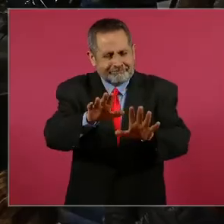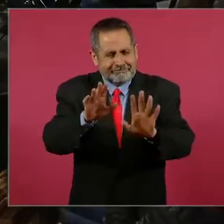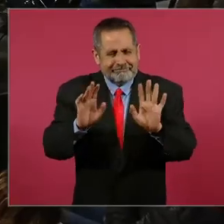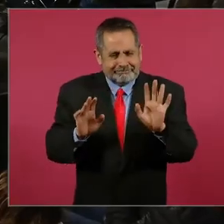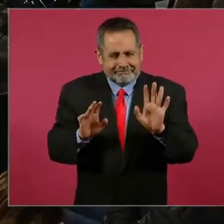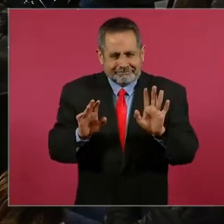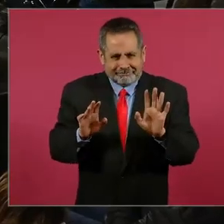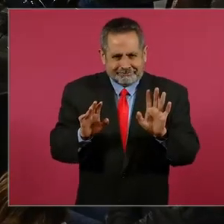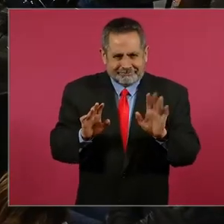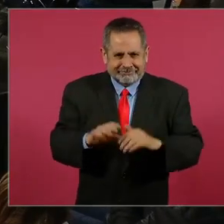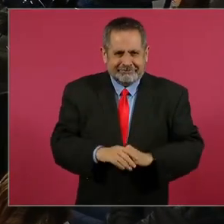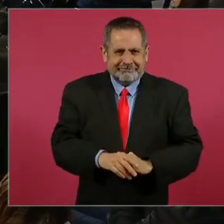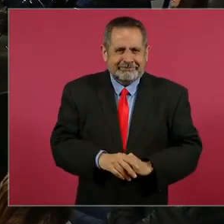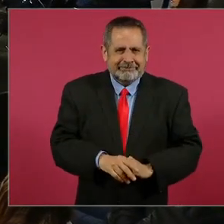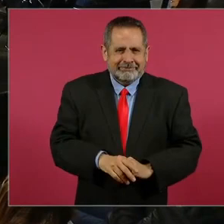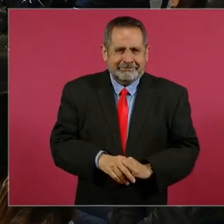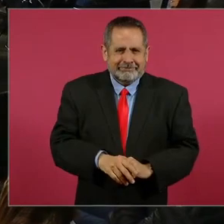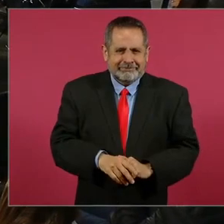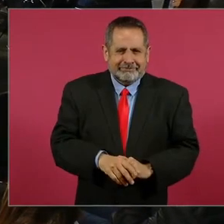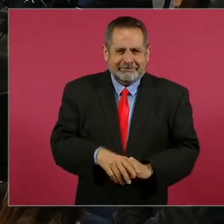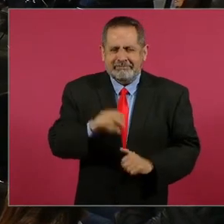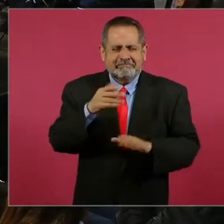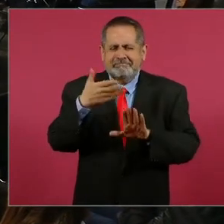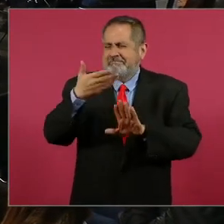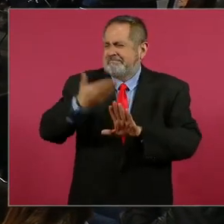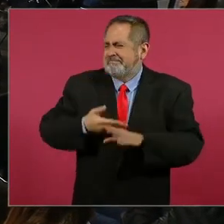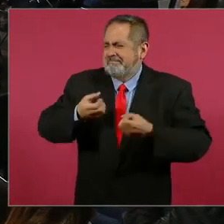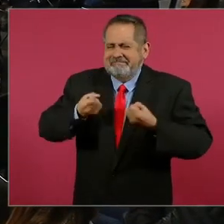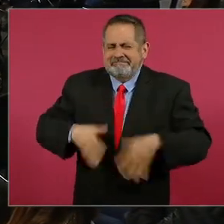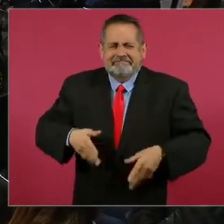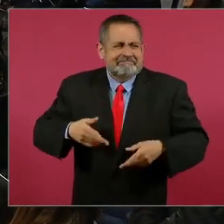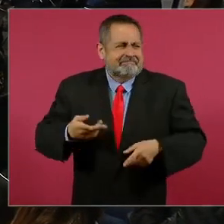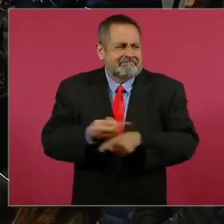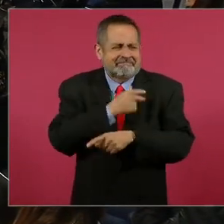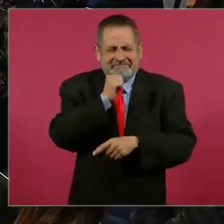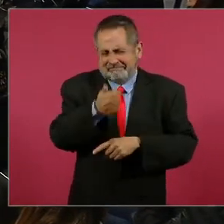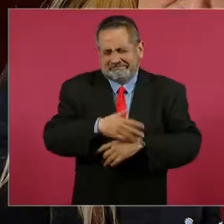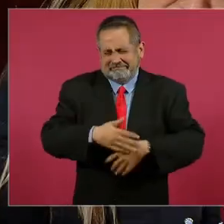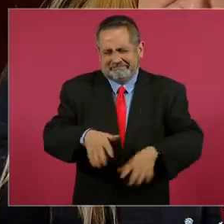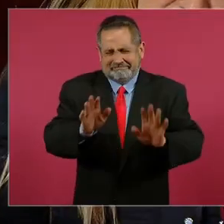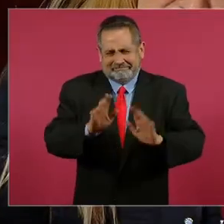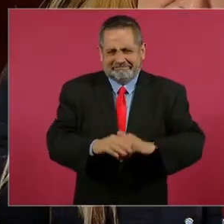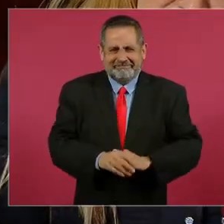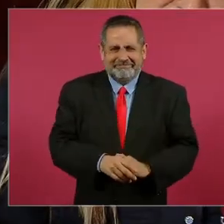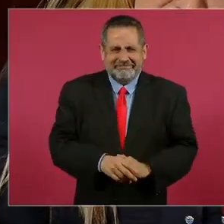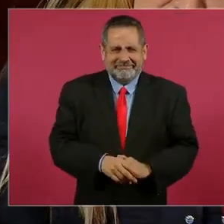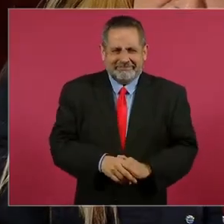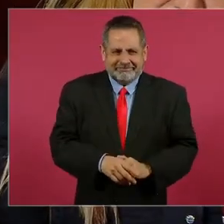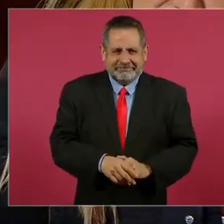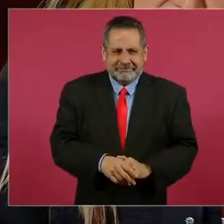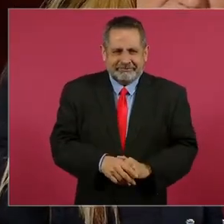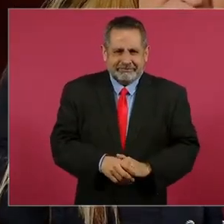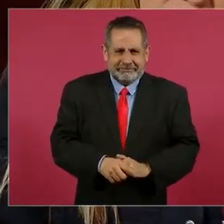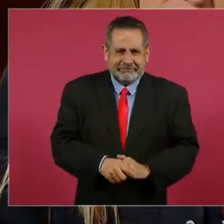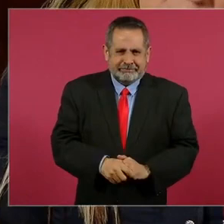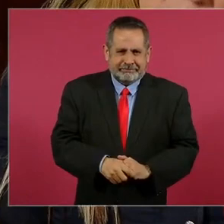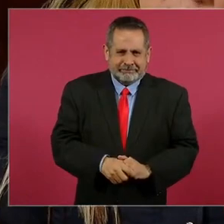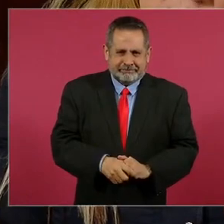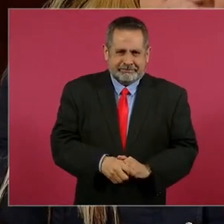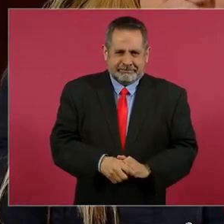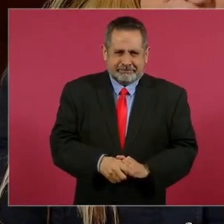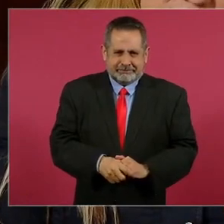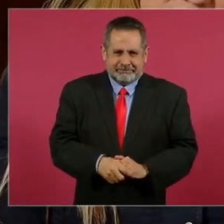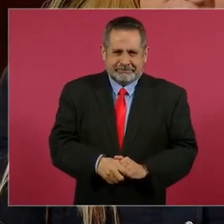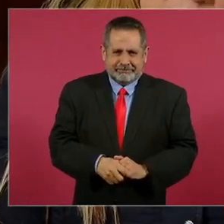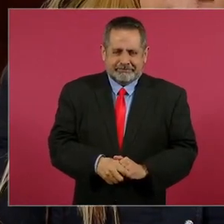tiene, no, no afecta absolutamente nada. Claro, yo no vengo a eso. De verdad, si no había venido era porque no